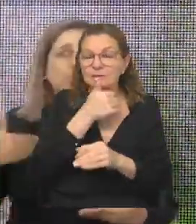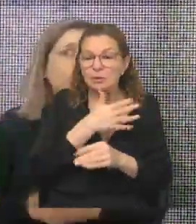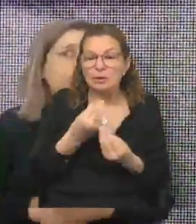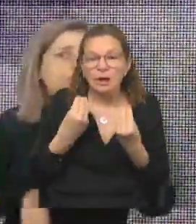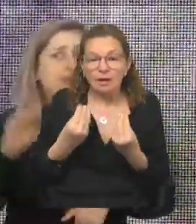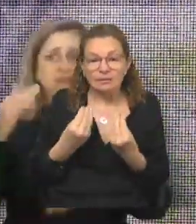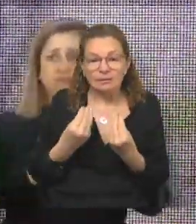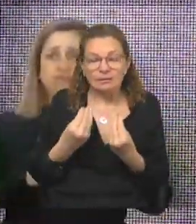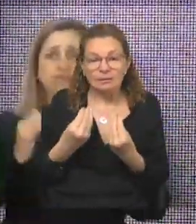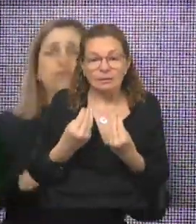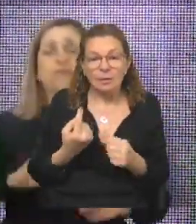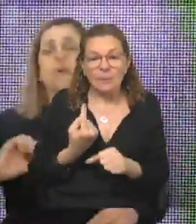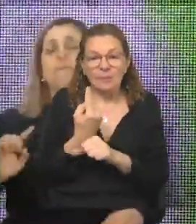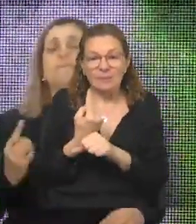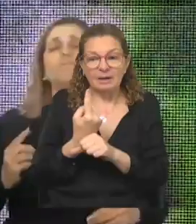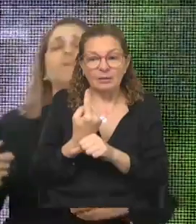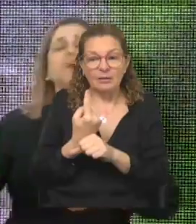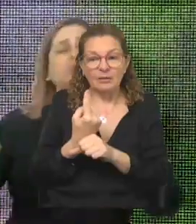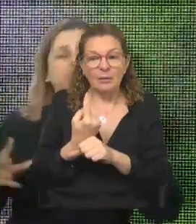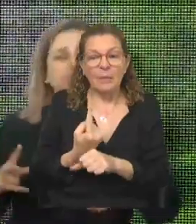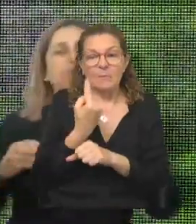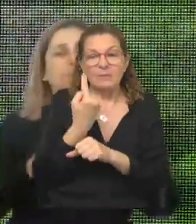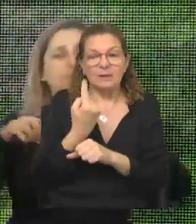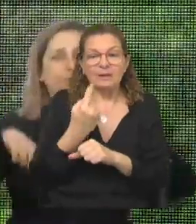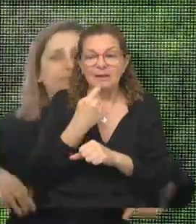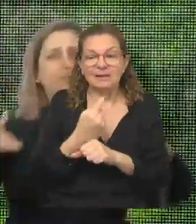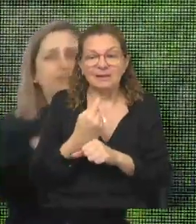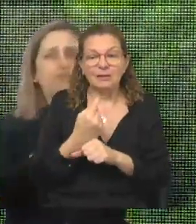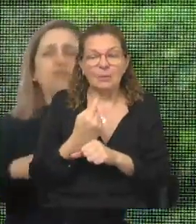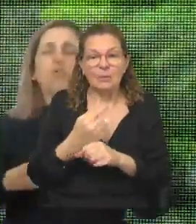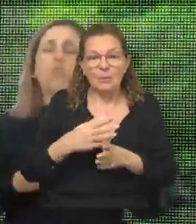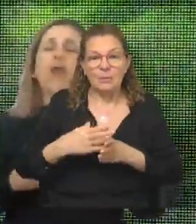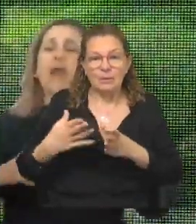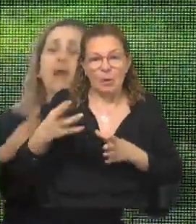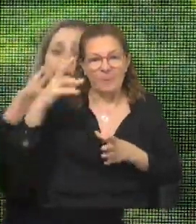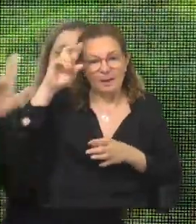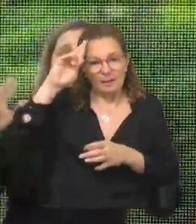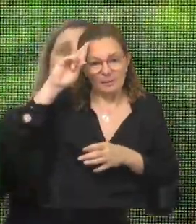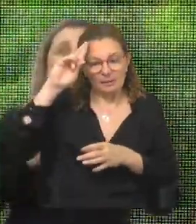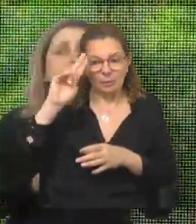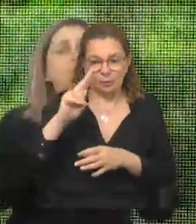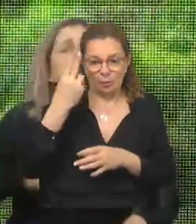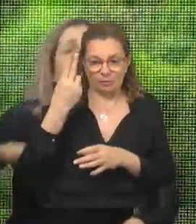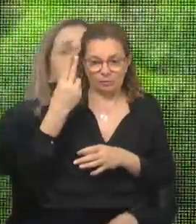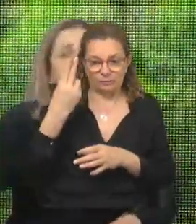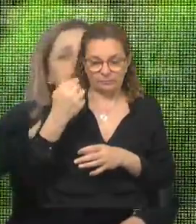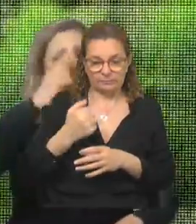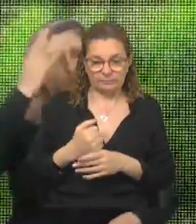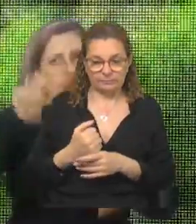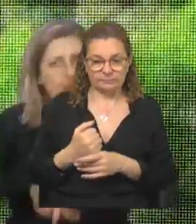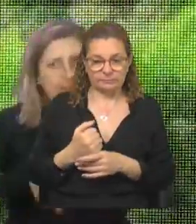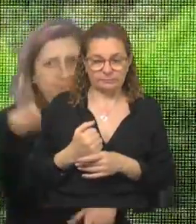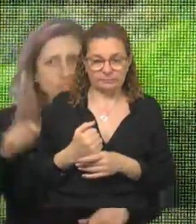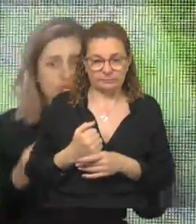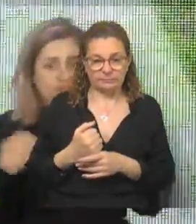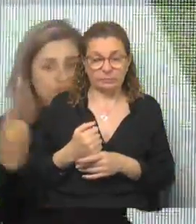hay lo primero que hay que José Luis rozó el concepto es un enorme respeto por los uruguayos